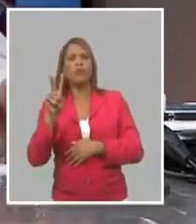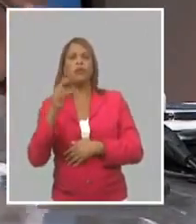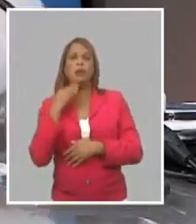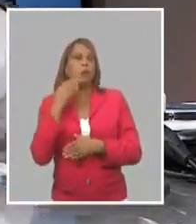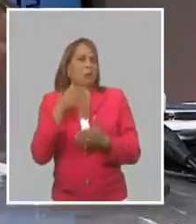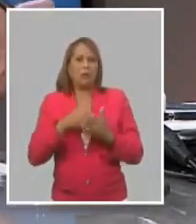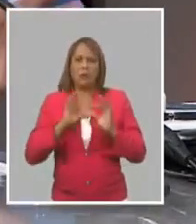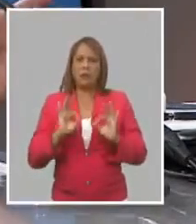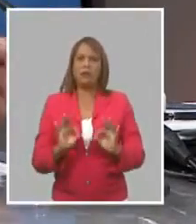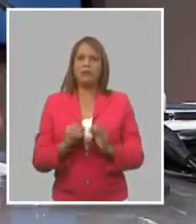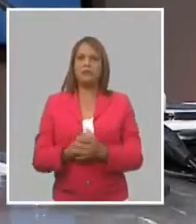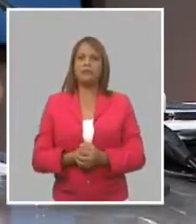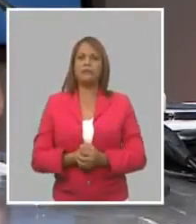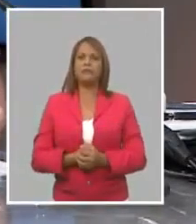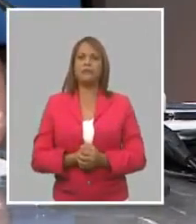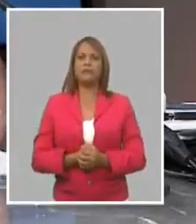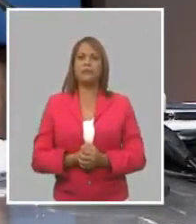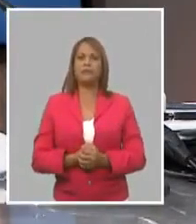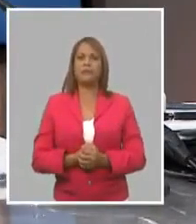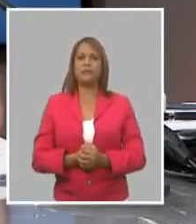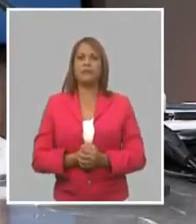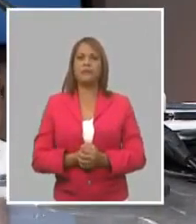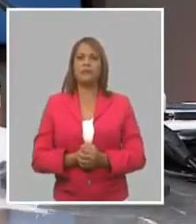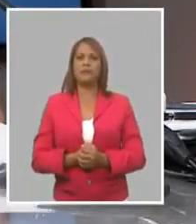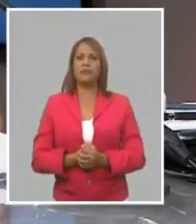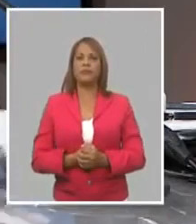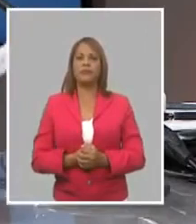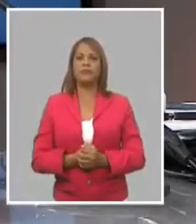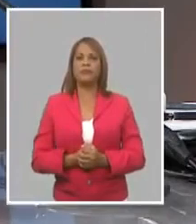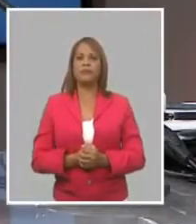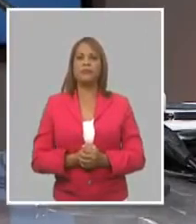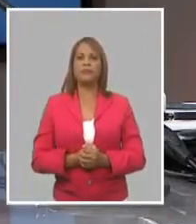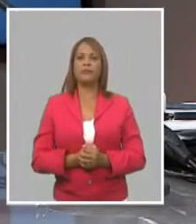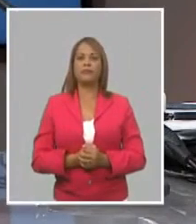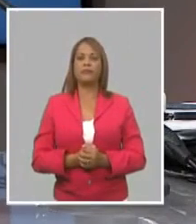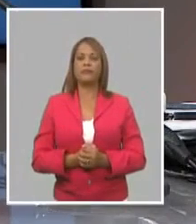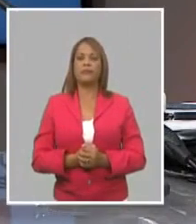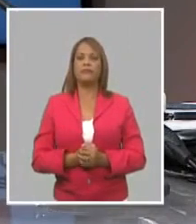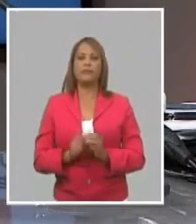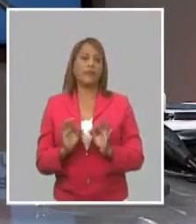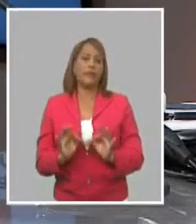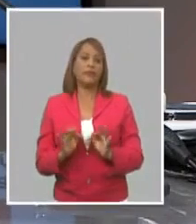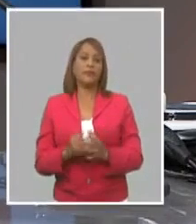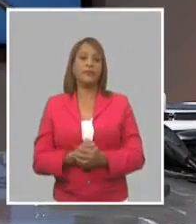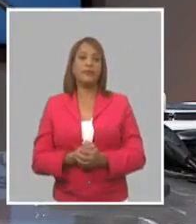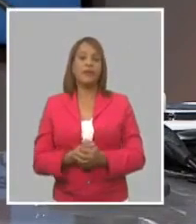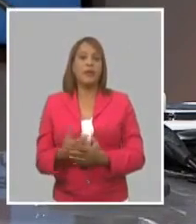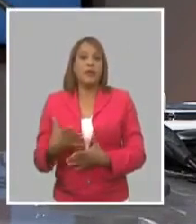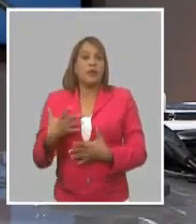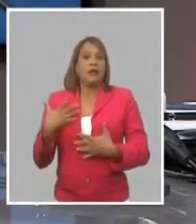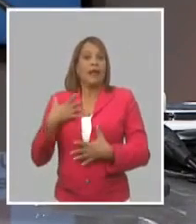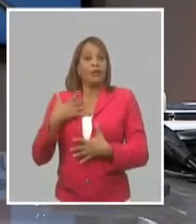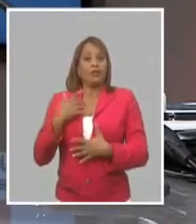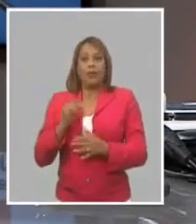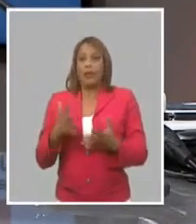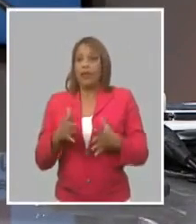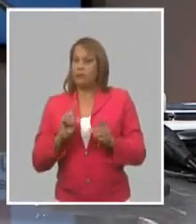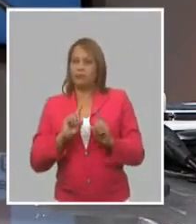Pero llegan. Y algunos tienen reflejo desde el primer día. Pero no nos asustemos.